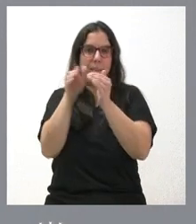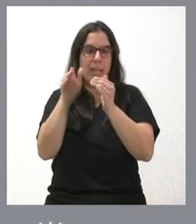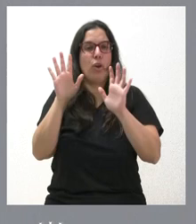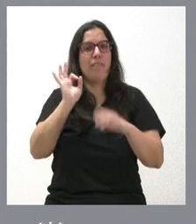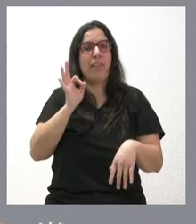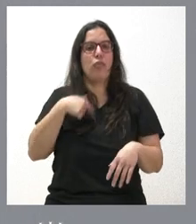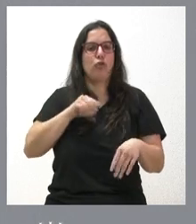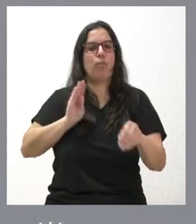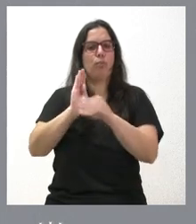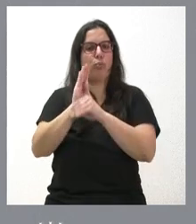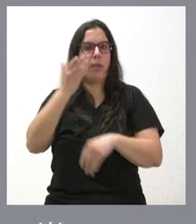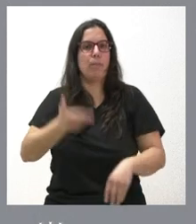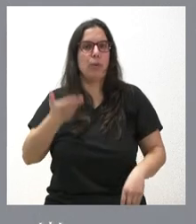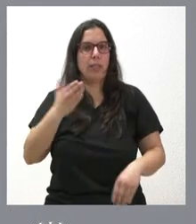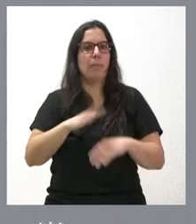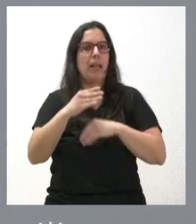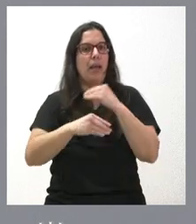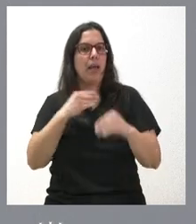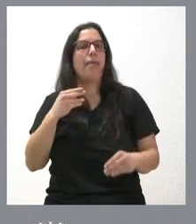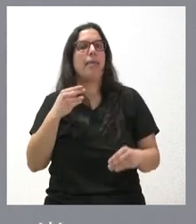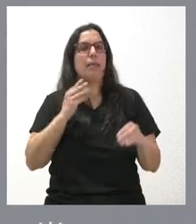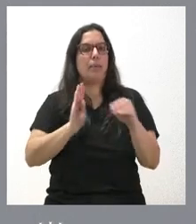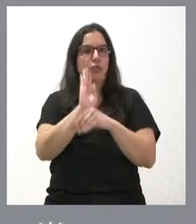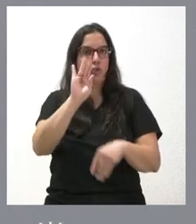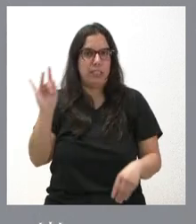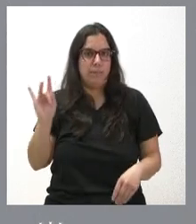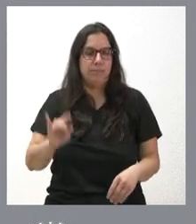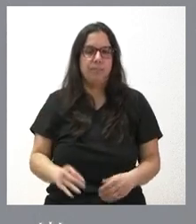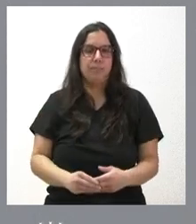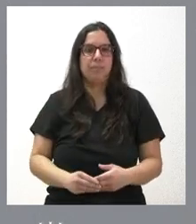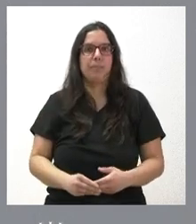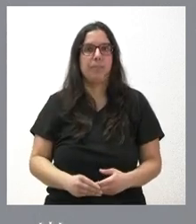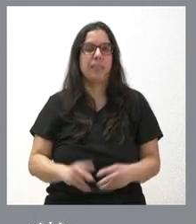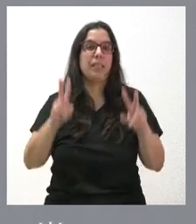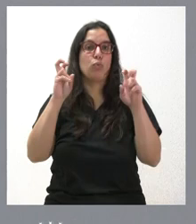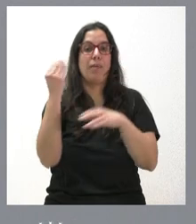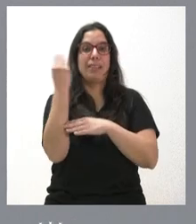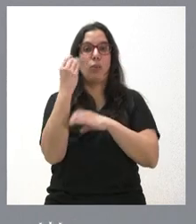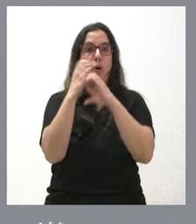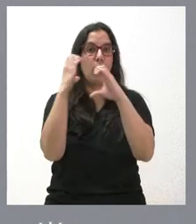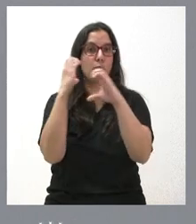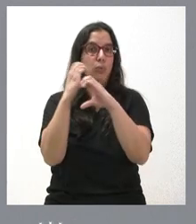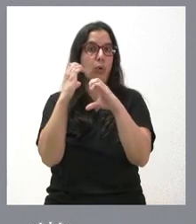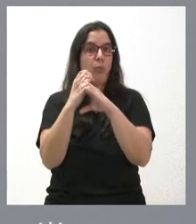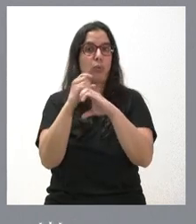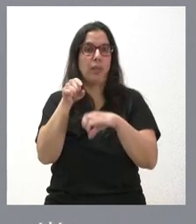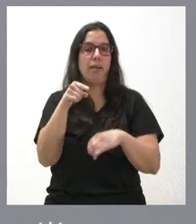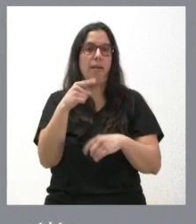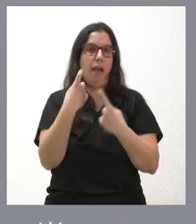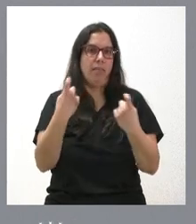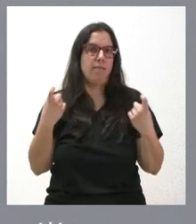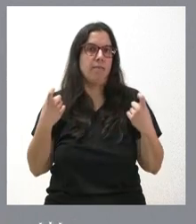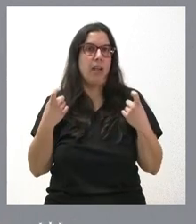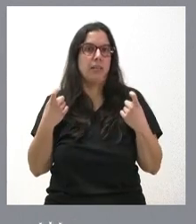relevante para poder llevar a cabo esta inversión en esta nueva estación de autobuses que es absolutamente necesaria pero